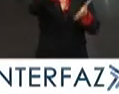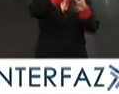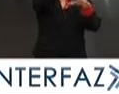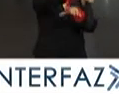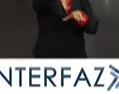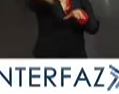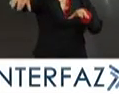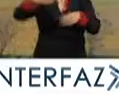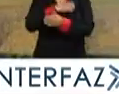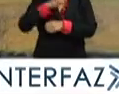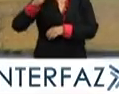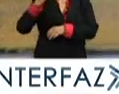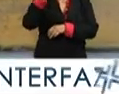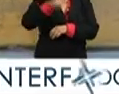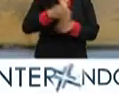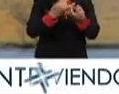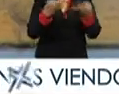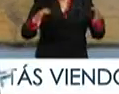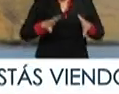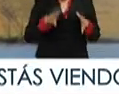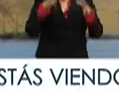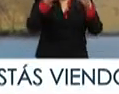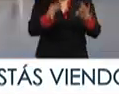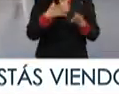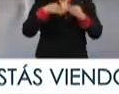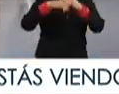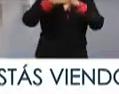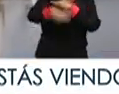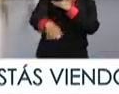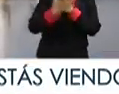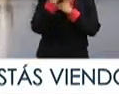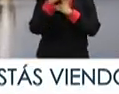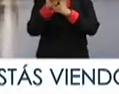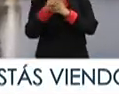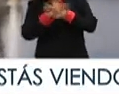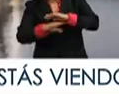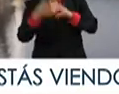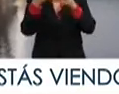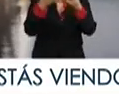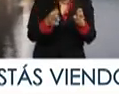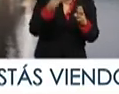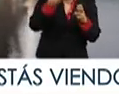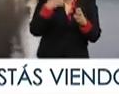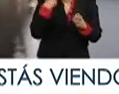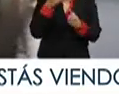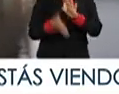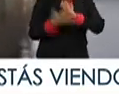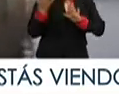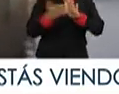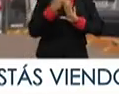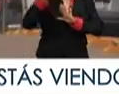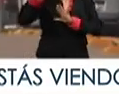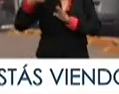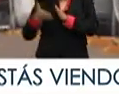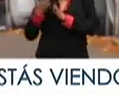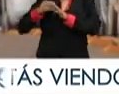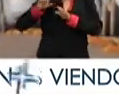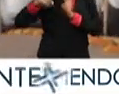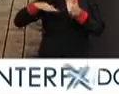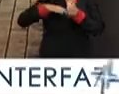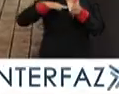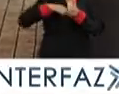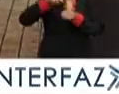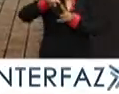de educación superior. El terreno original era árido e inhóspito, por lo que fue necesario construir una presa de agua. A pesar